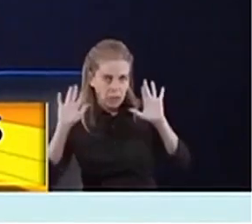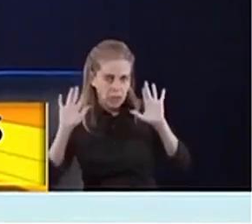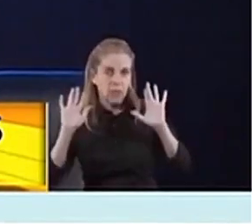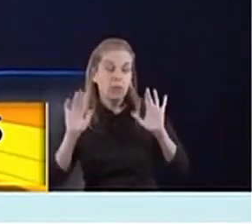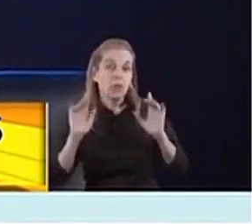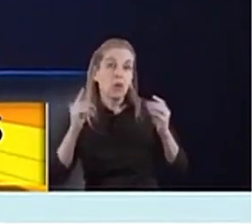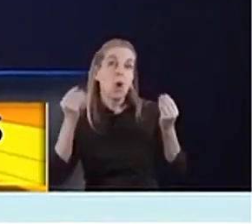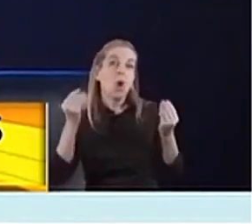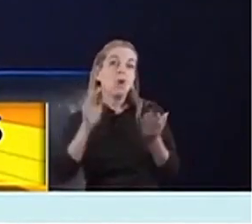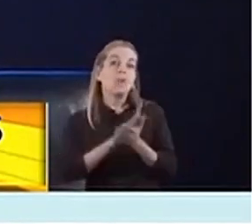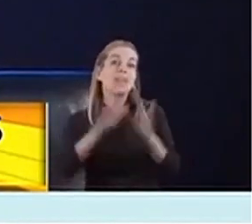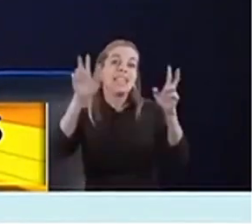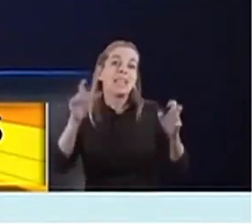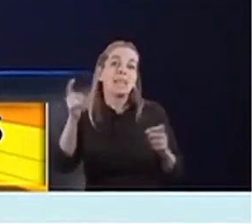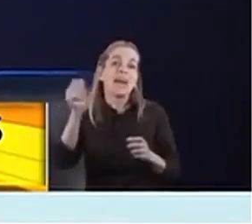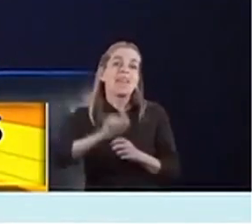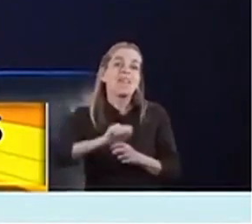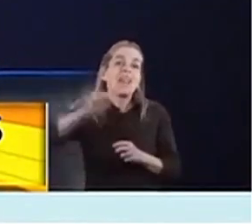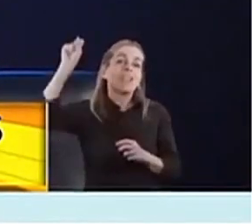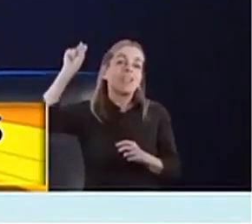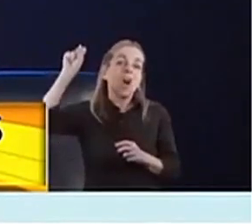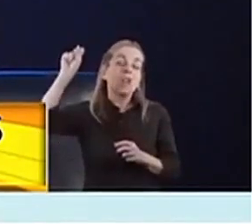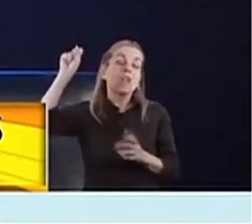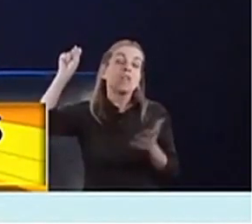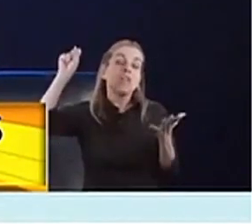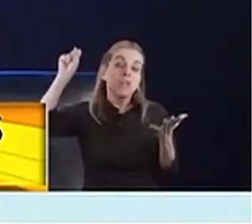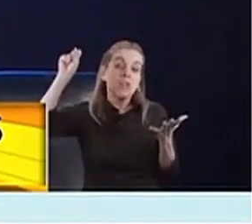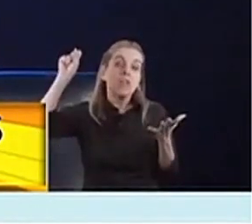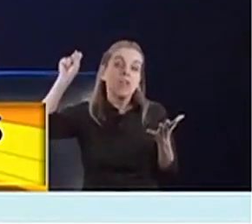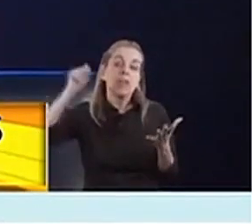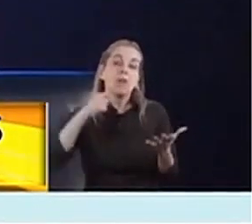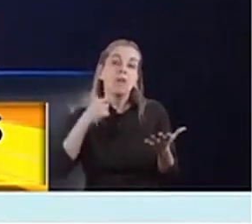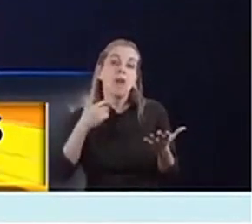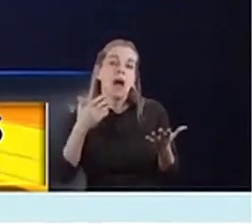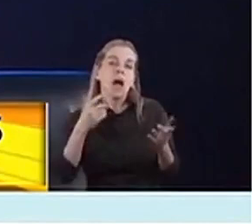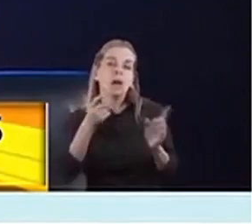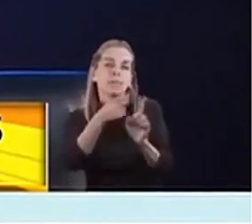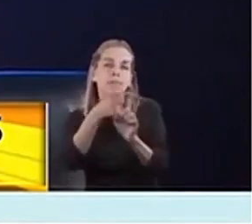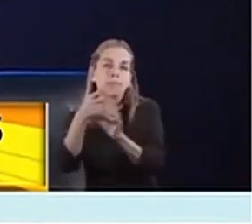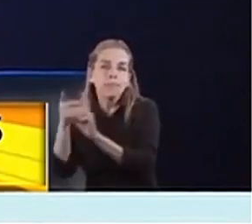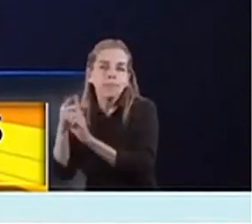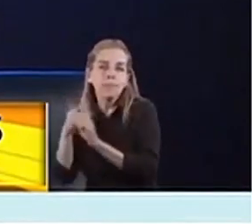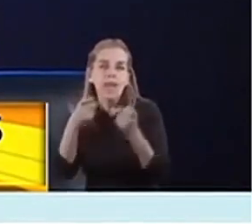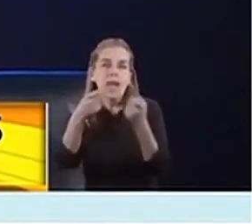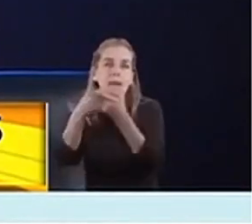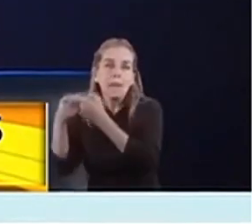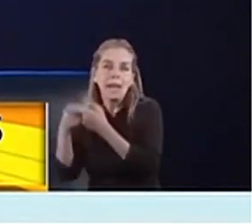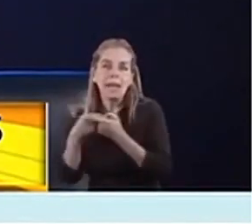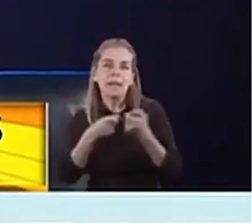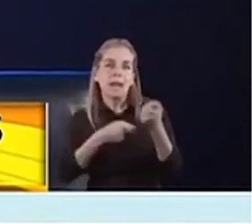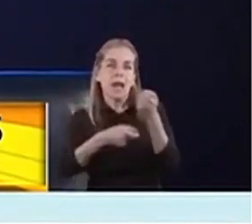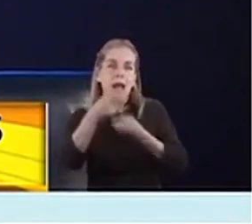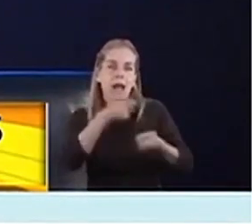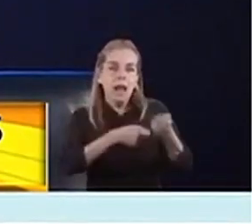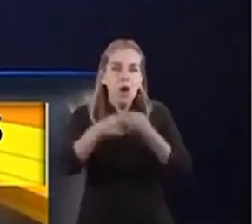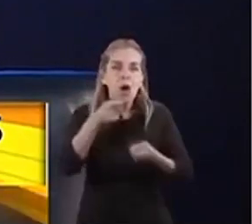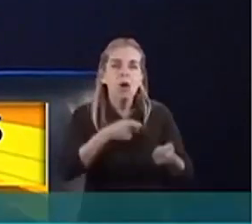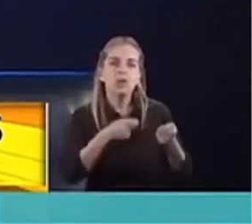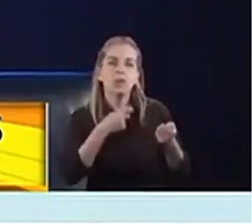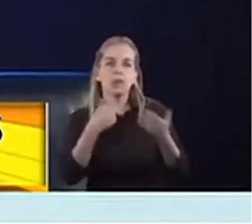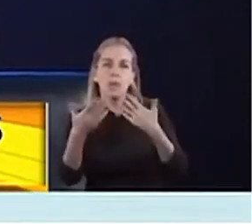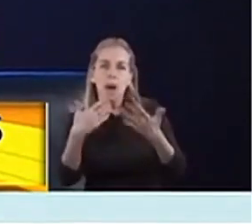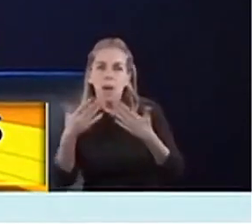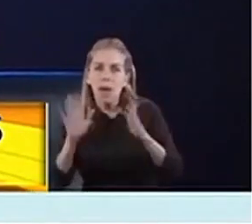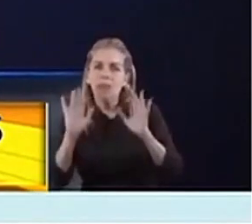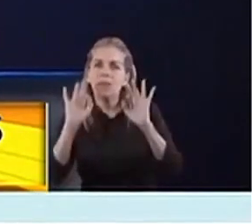parece que es difícil porque son siempre los mismos funcionarios de este y del anterior gobierno y de todos los gobiernos para resolver